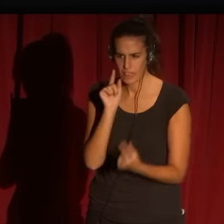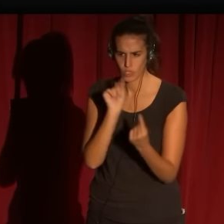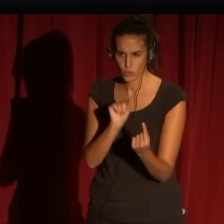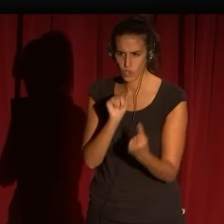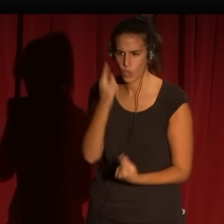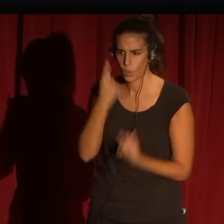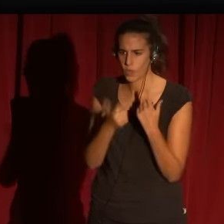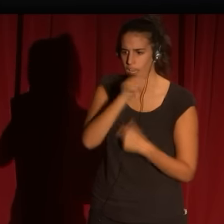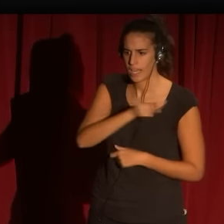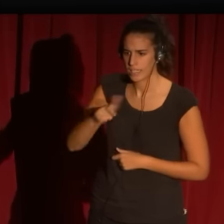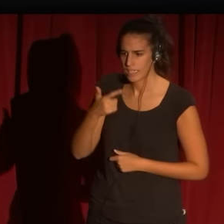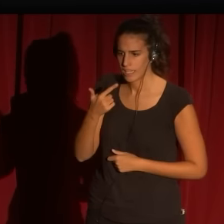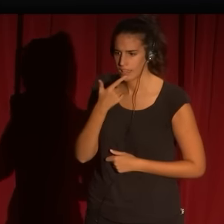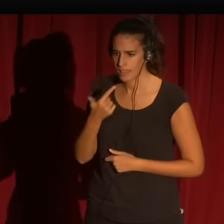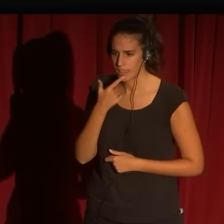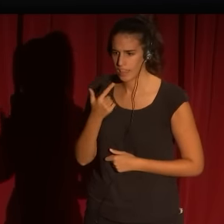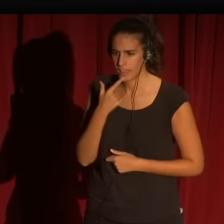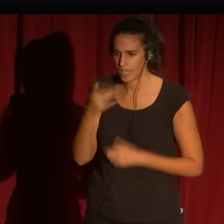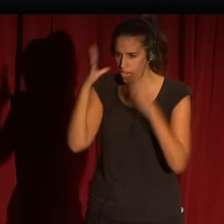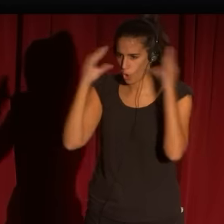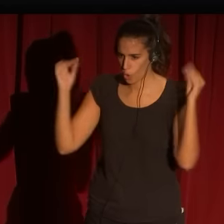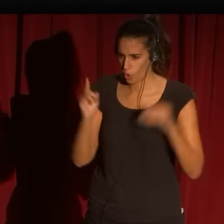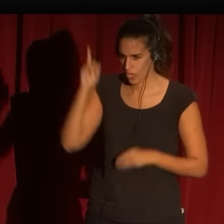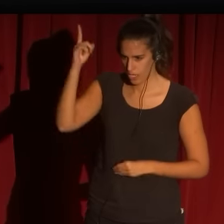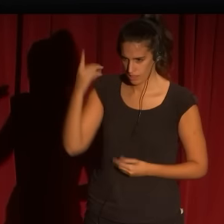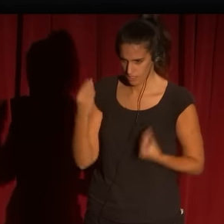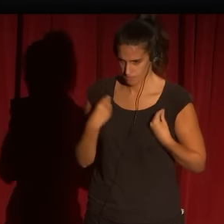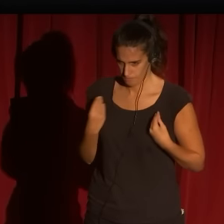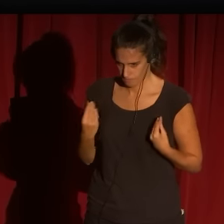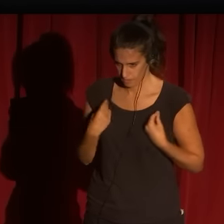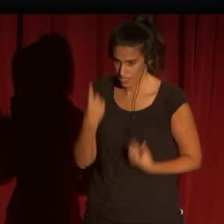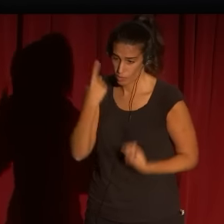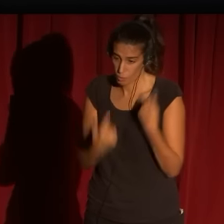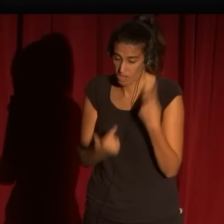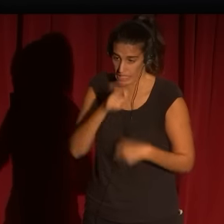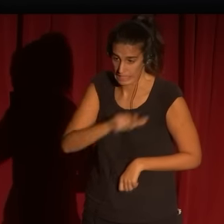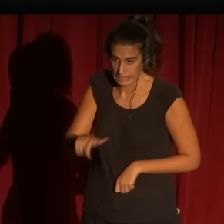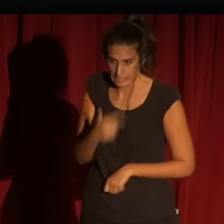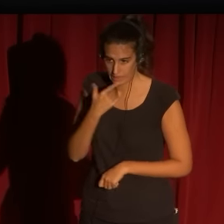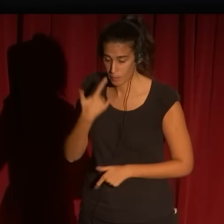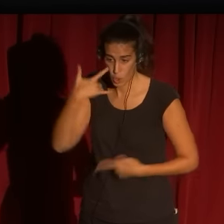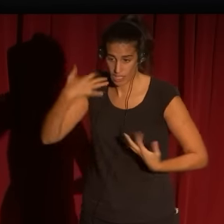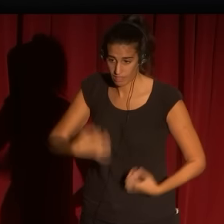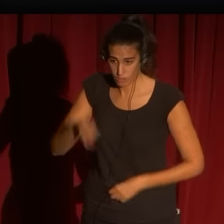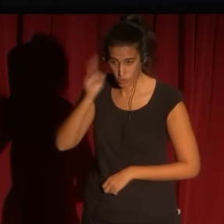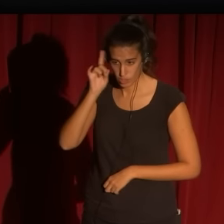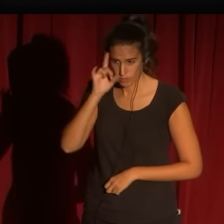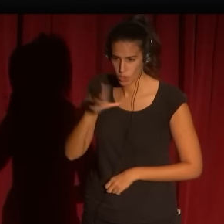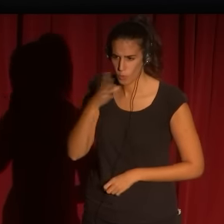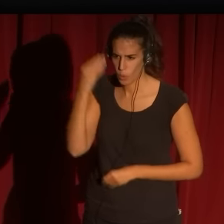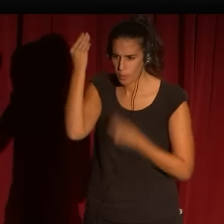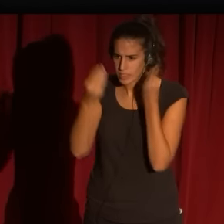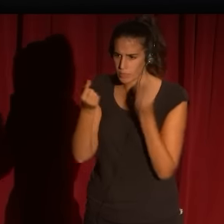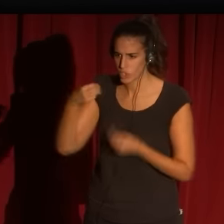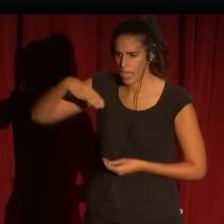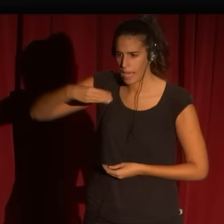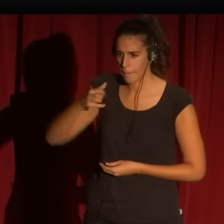situado su carrera en los Países Bajos del Norte en lo que hoy en día solemos Llamar Holanda en los actuales Países Bajos Por qué pensamos que es de amberes y no de los